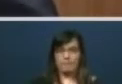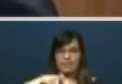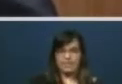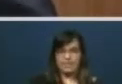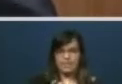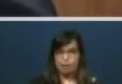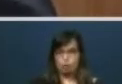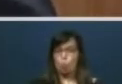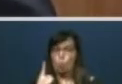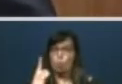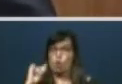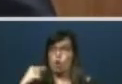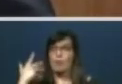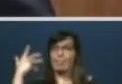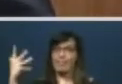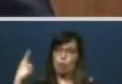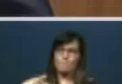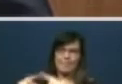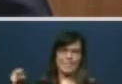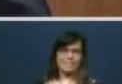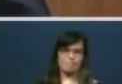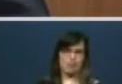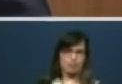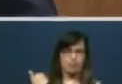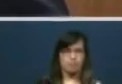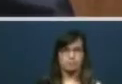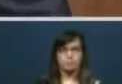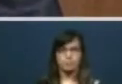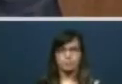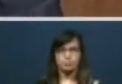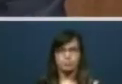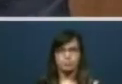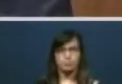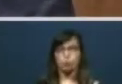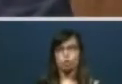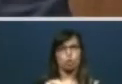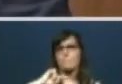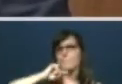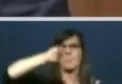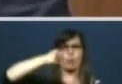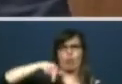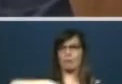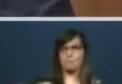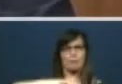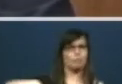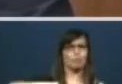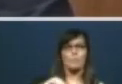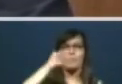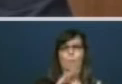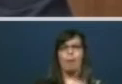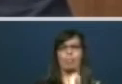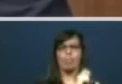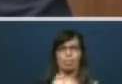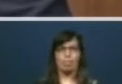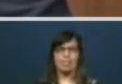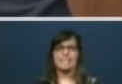1,5 de media en españa nos situamos a la cabeza de españa en concesión de prestaciones con más